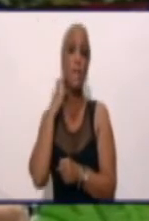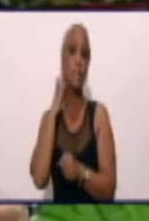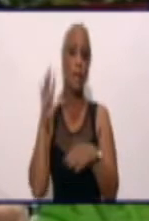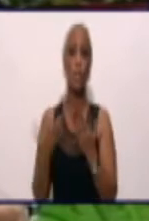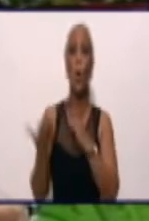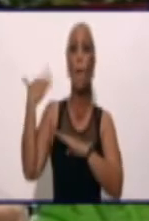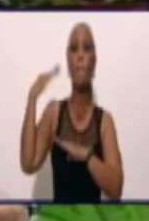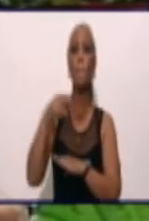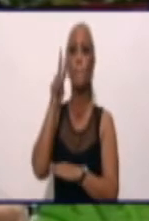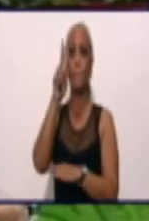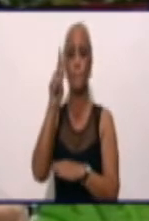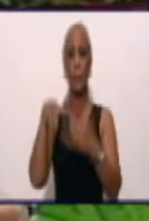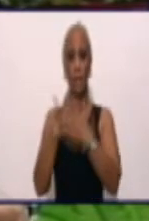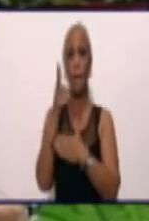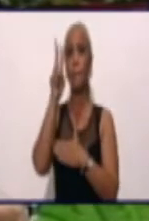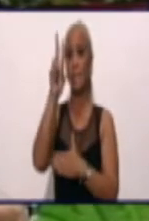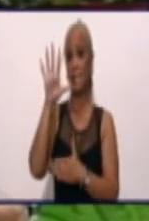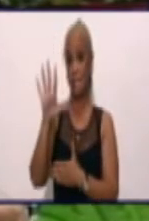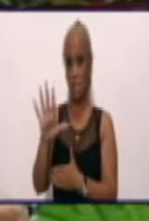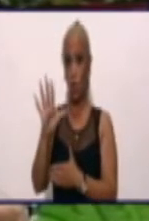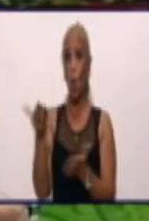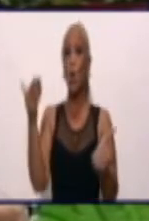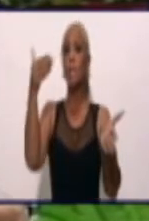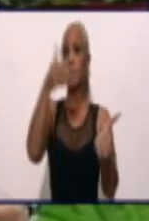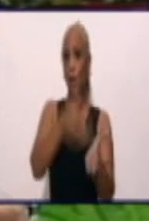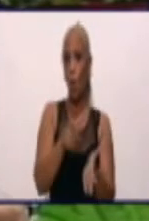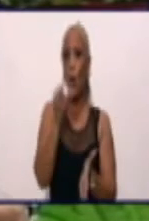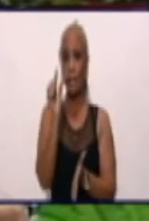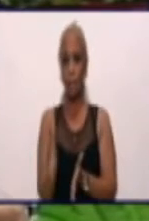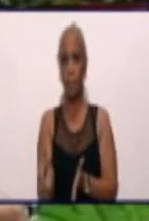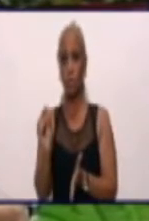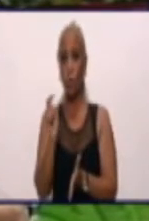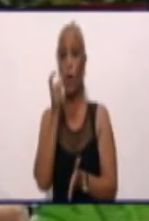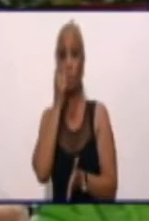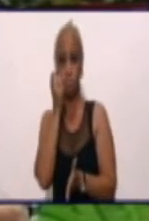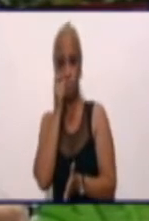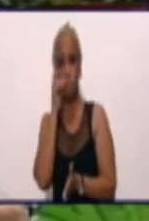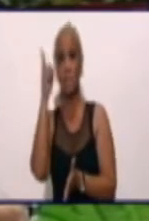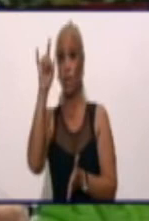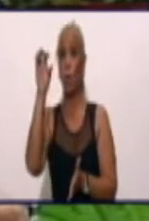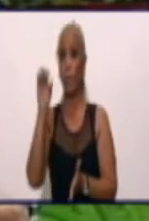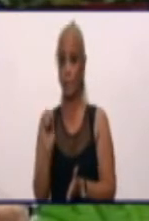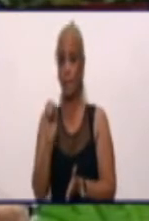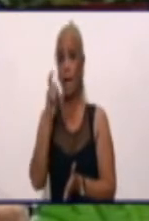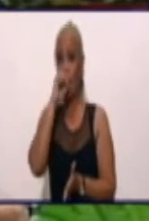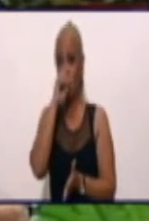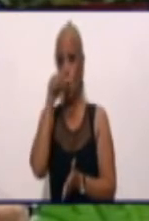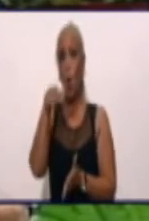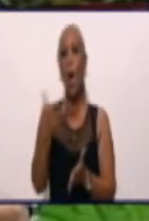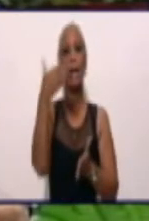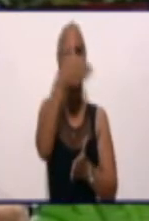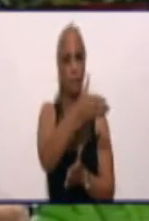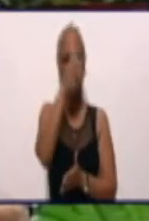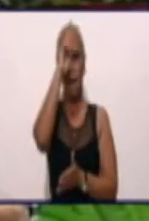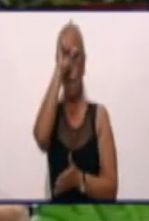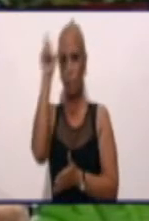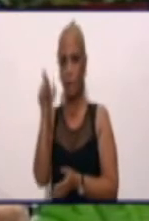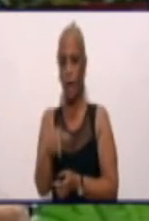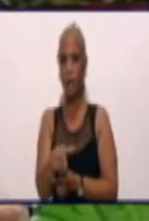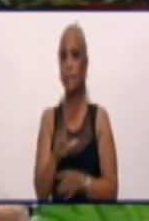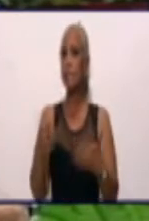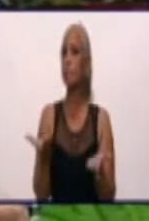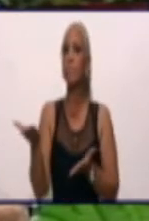día 25 llegó este paciente, Miguel Ángel González, en muy malas condiciones al hospital.